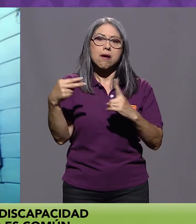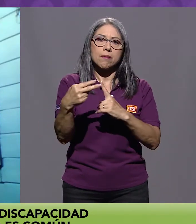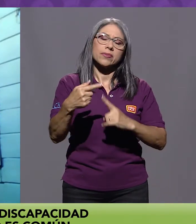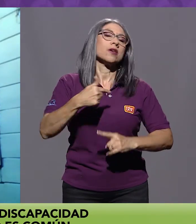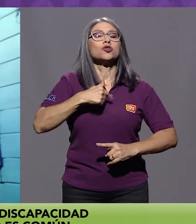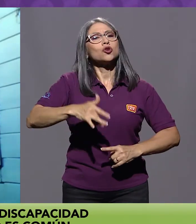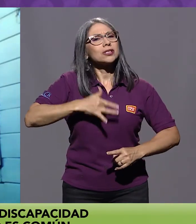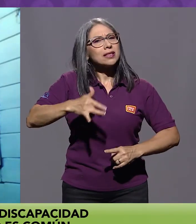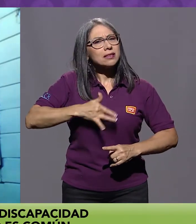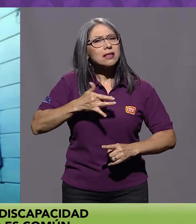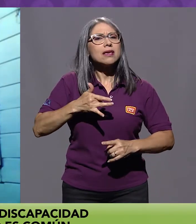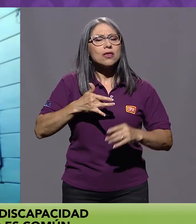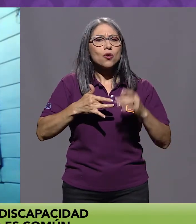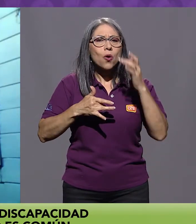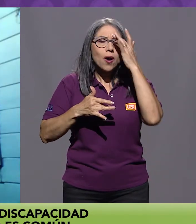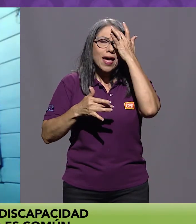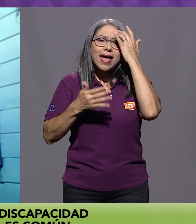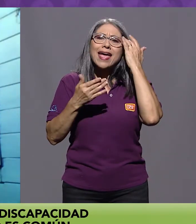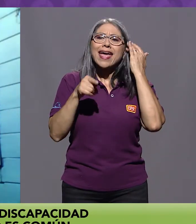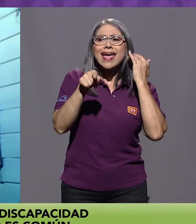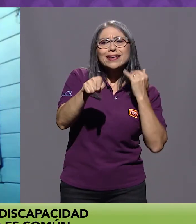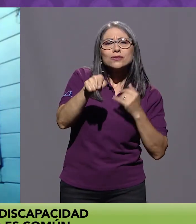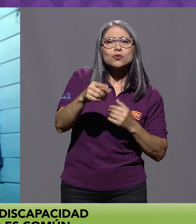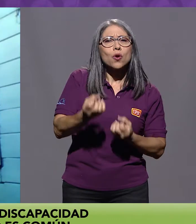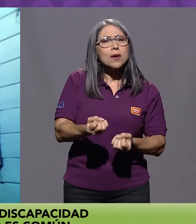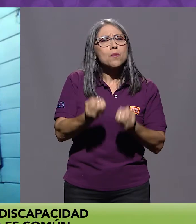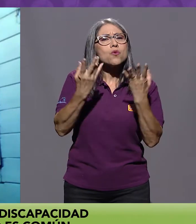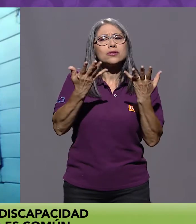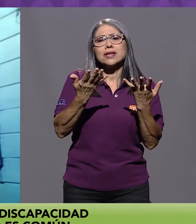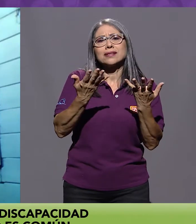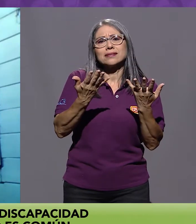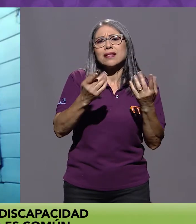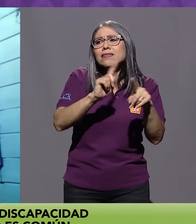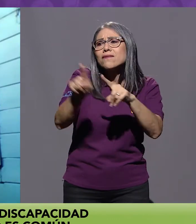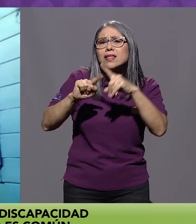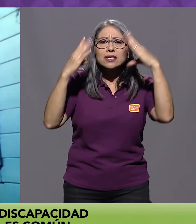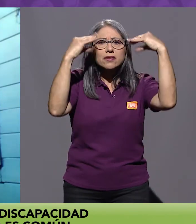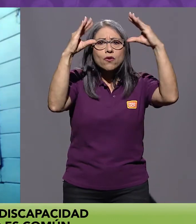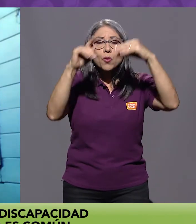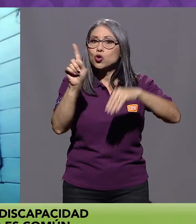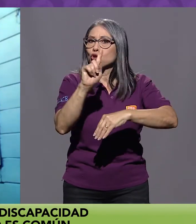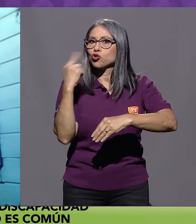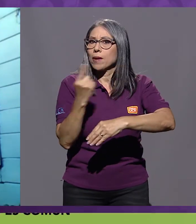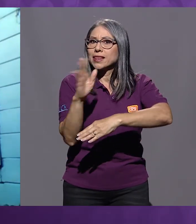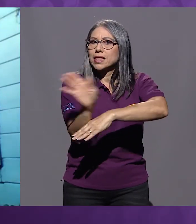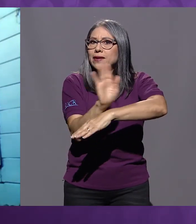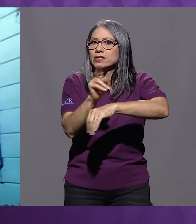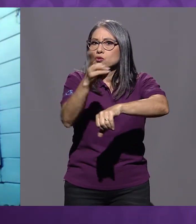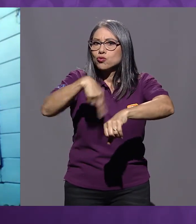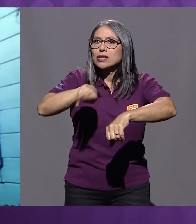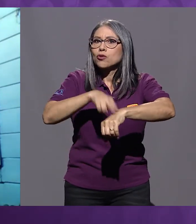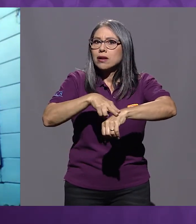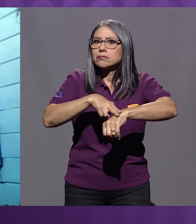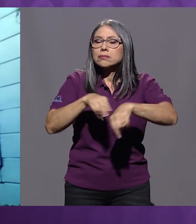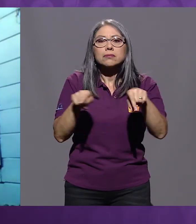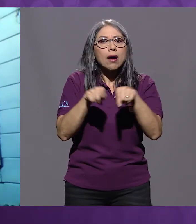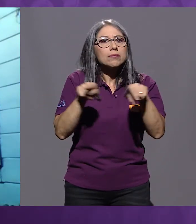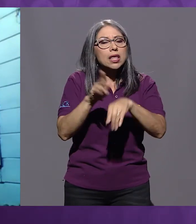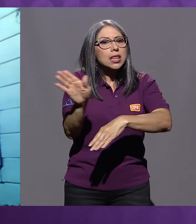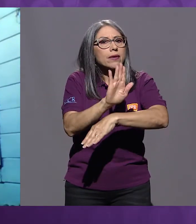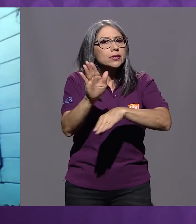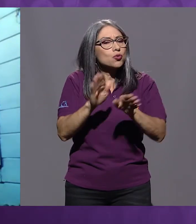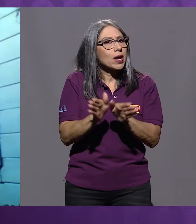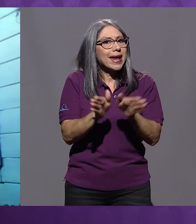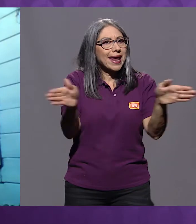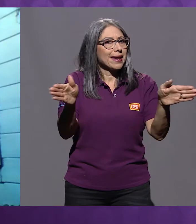en muchísimas de las notas en las cuales se realizan, no solamente en televisión nacional, sino que es en televisión en sí en general